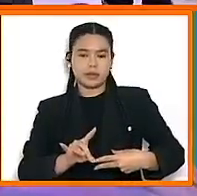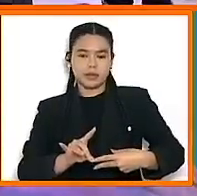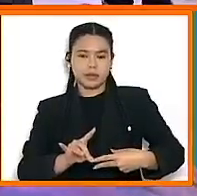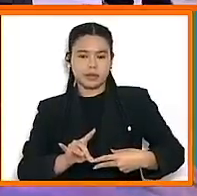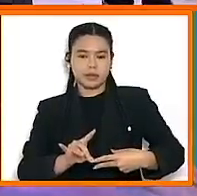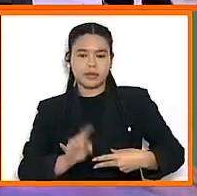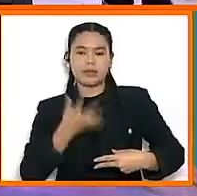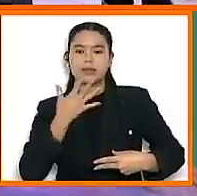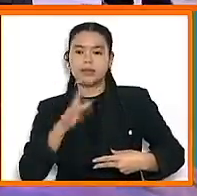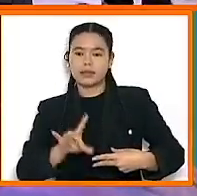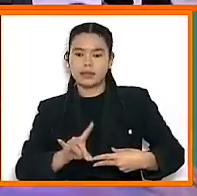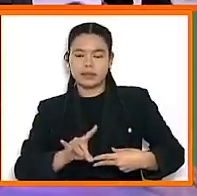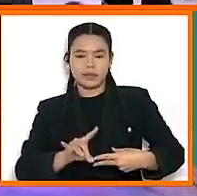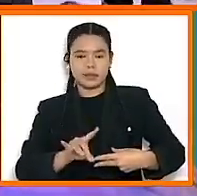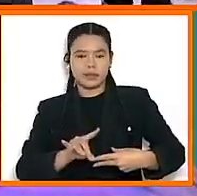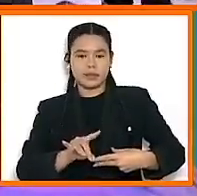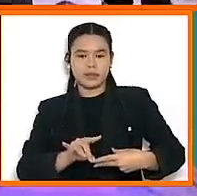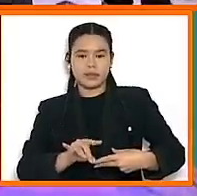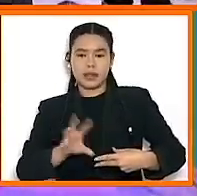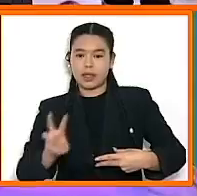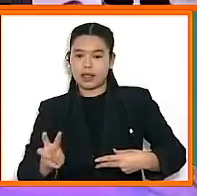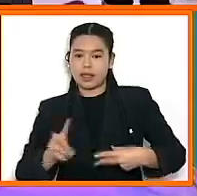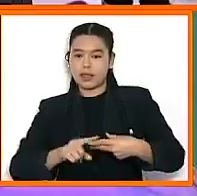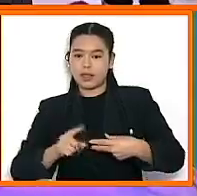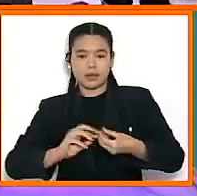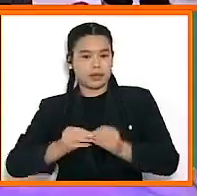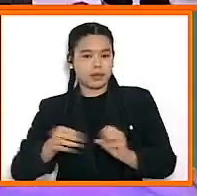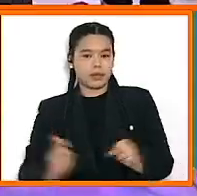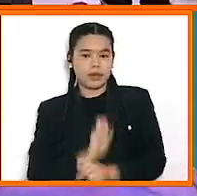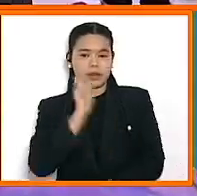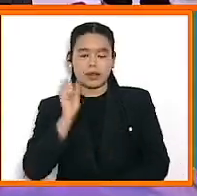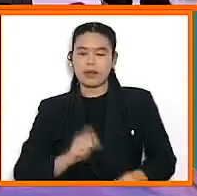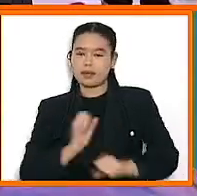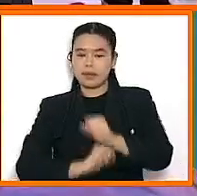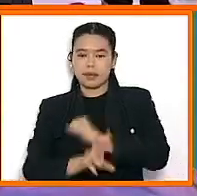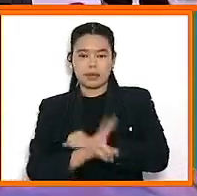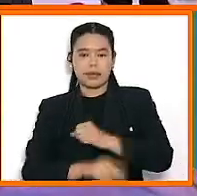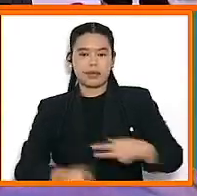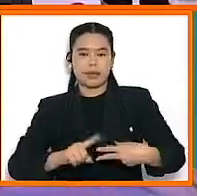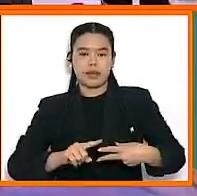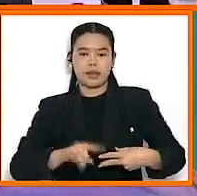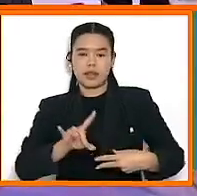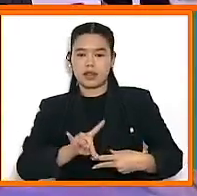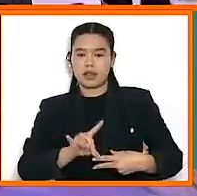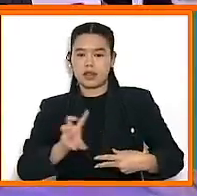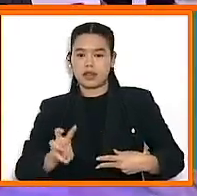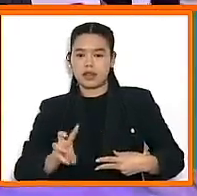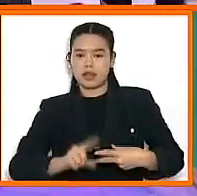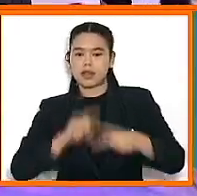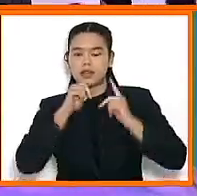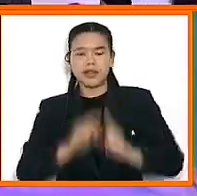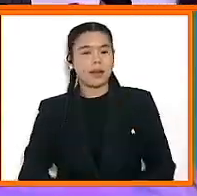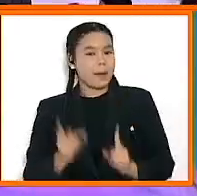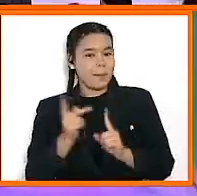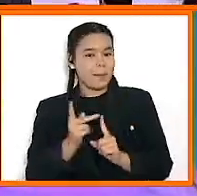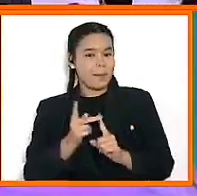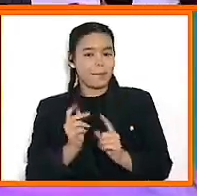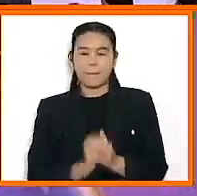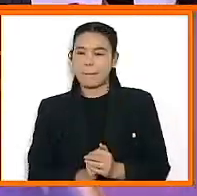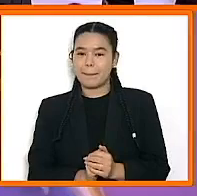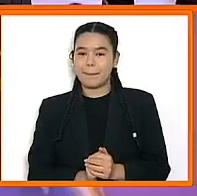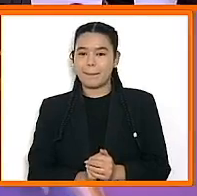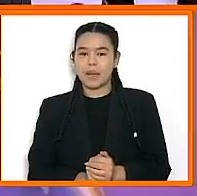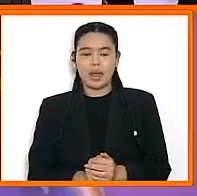dígito, suerte, porque este es el 6. Primer número ganador para premiados es el 86, con su catrachada